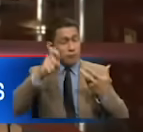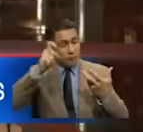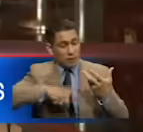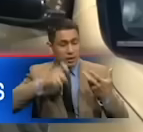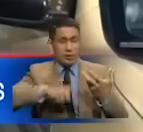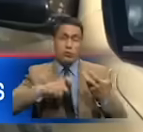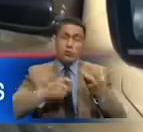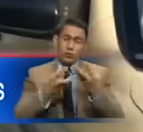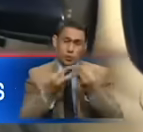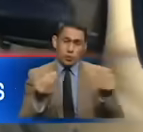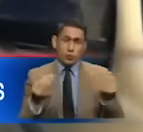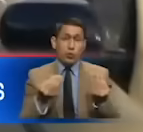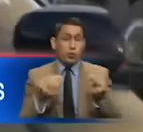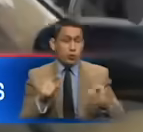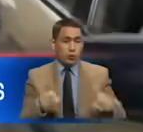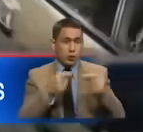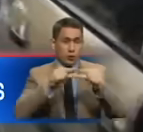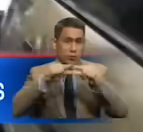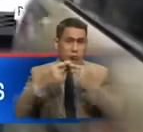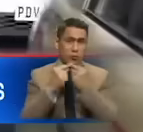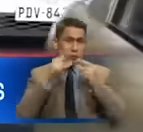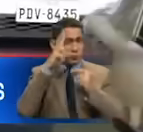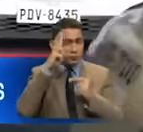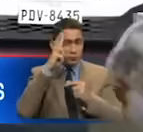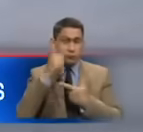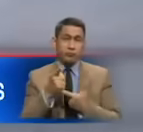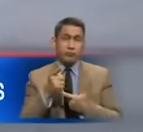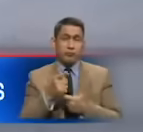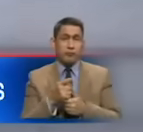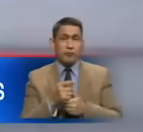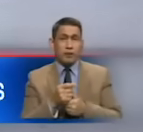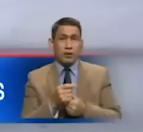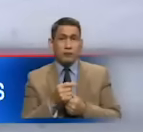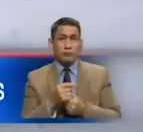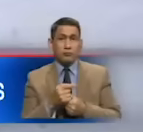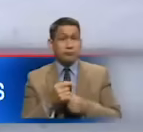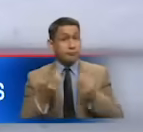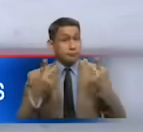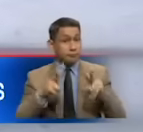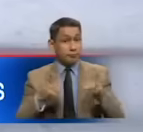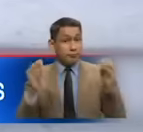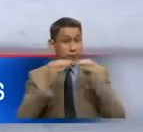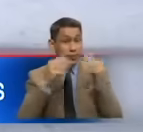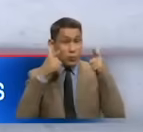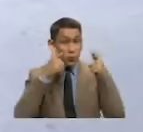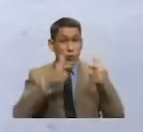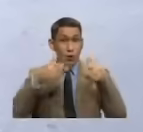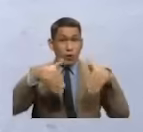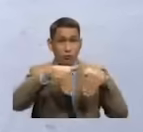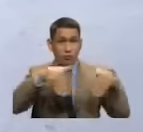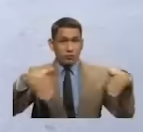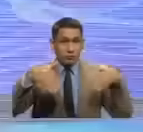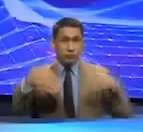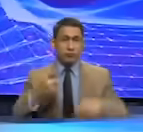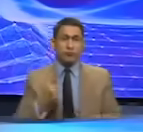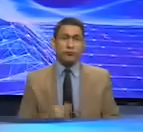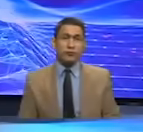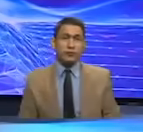contra el narcoterrorismo. El documento incorpora además protocolos para mejorar el control fronterizo. Cristian Hidalgo, TC Televisión.